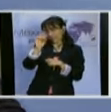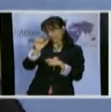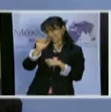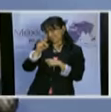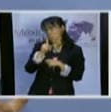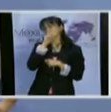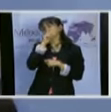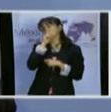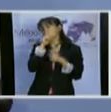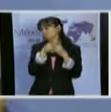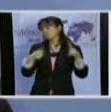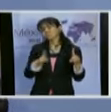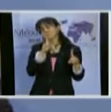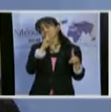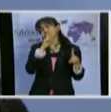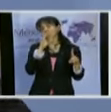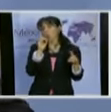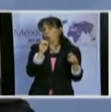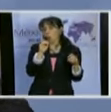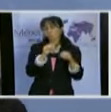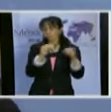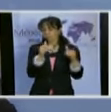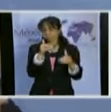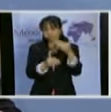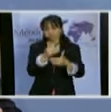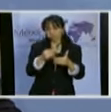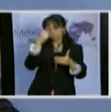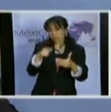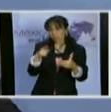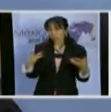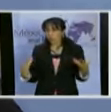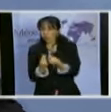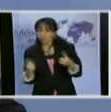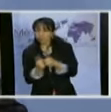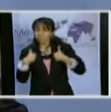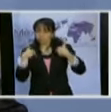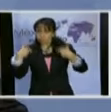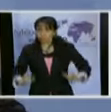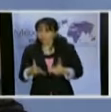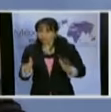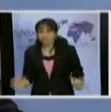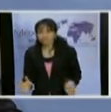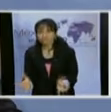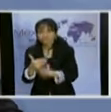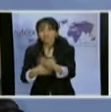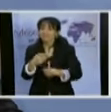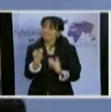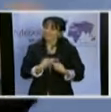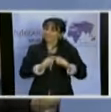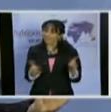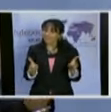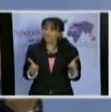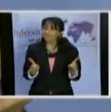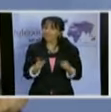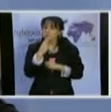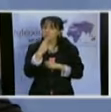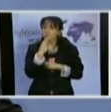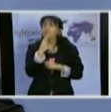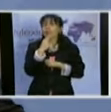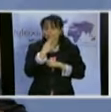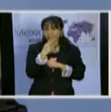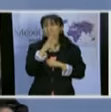decir resolución aminoramiento de las inequidades, ¿no? Combate a la desigualdad, no necesariamente combate a